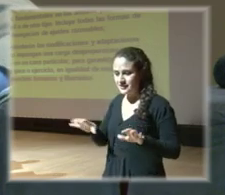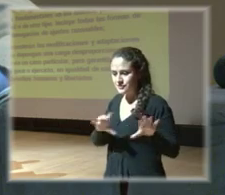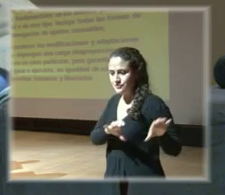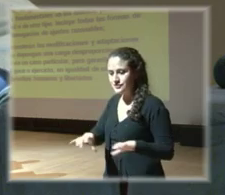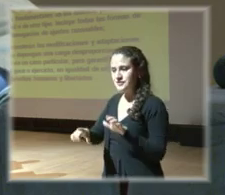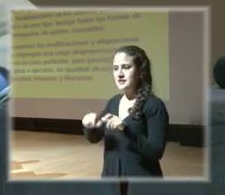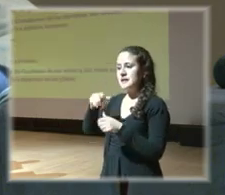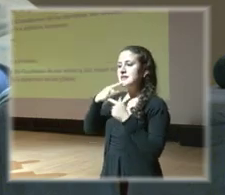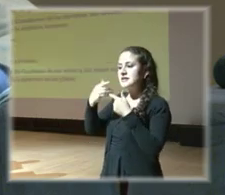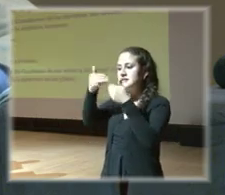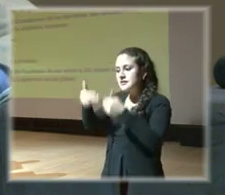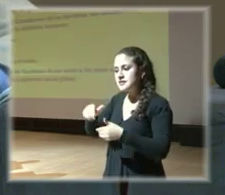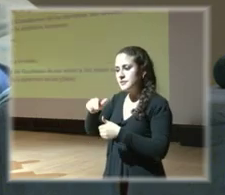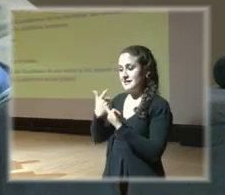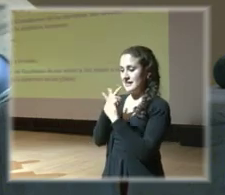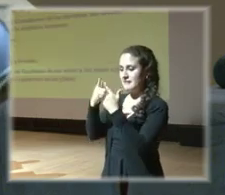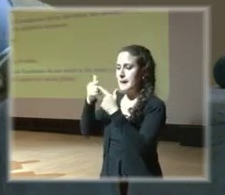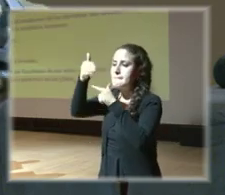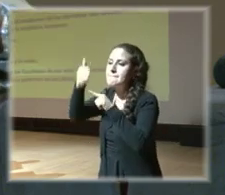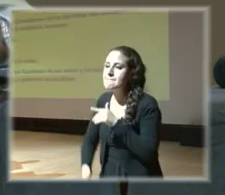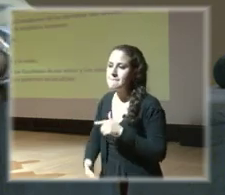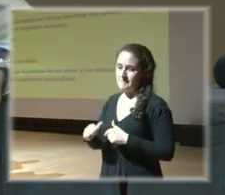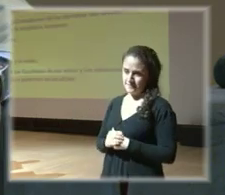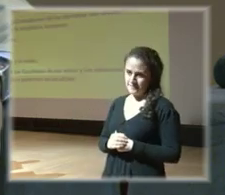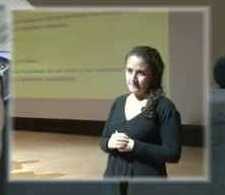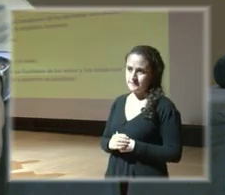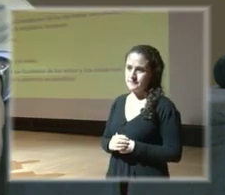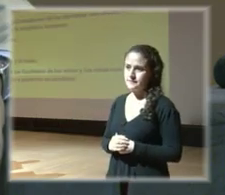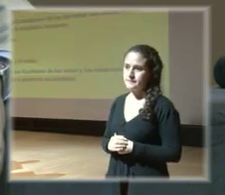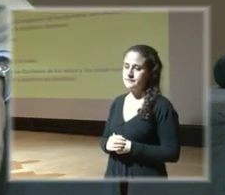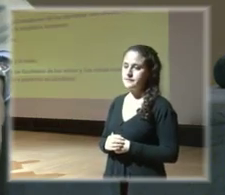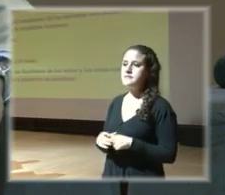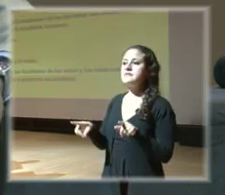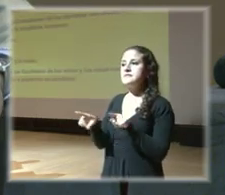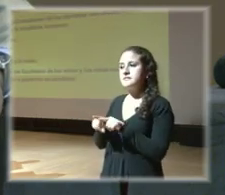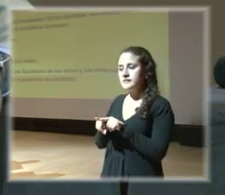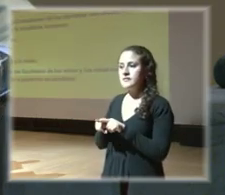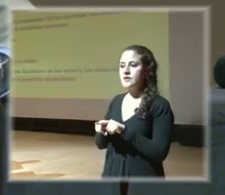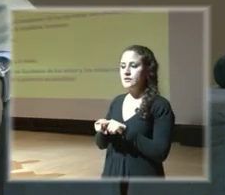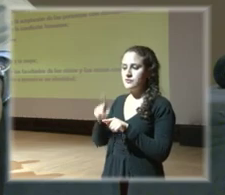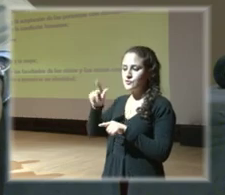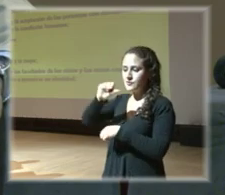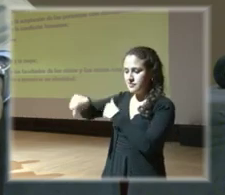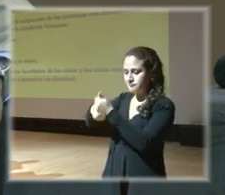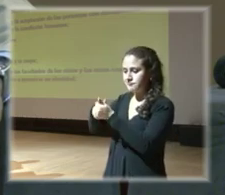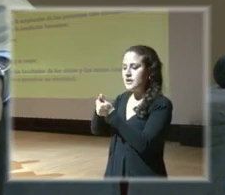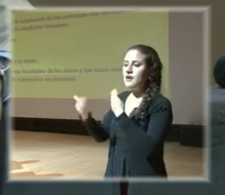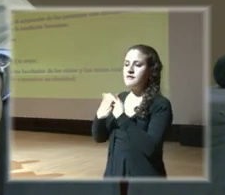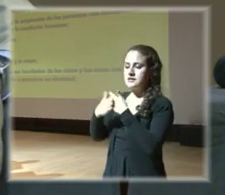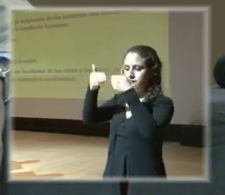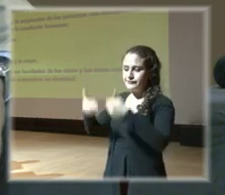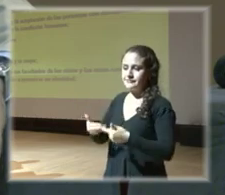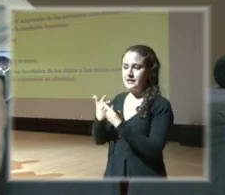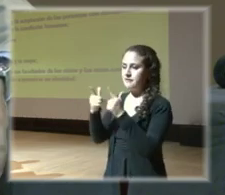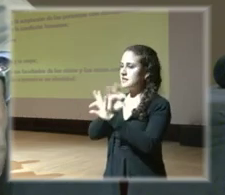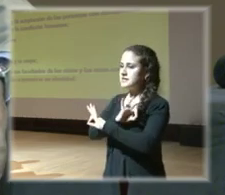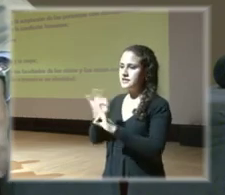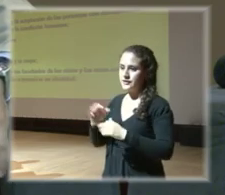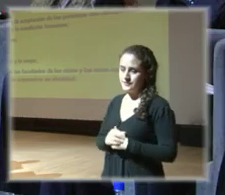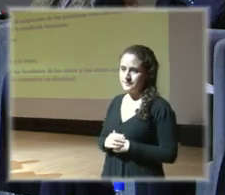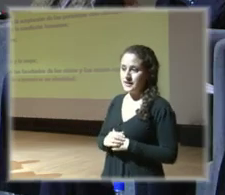la incapacidad, con la declaración de incapacidad, con la interdicción. Al ser